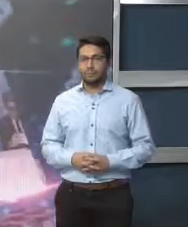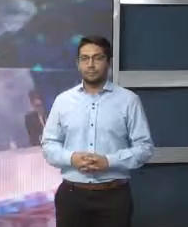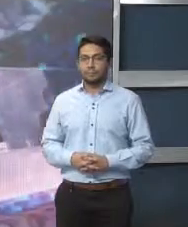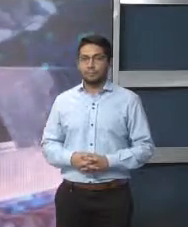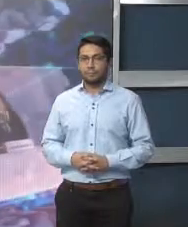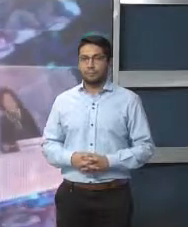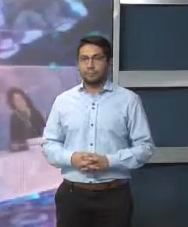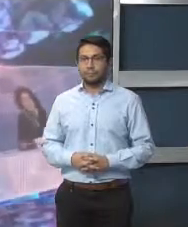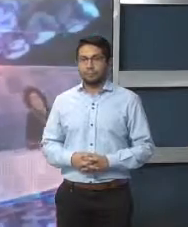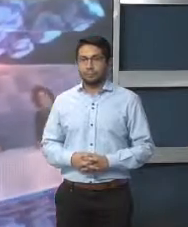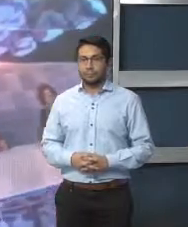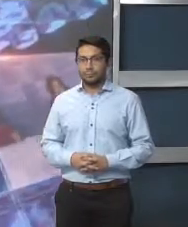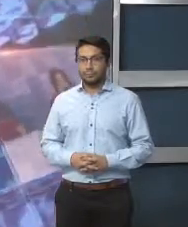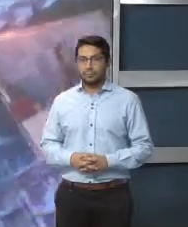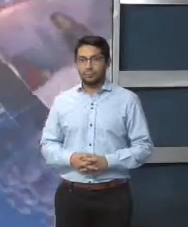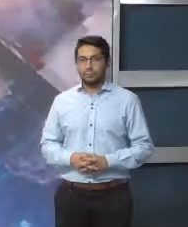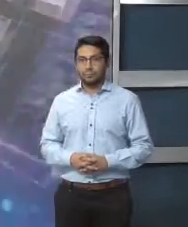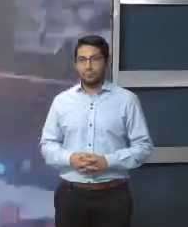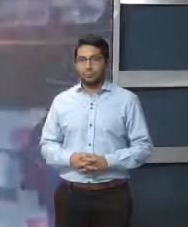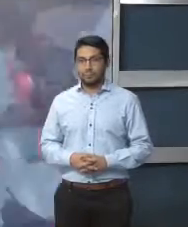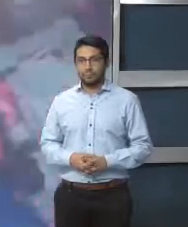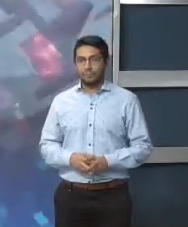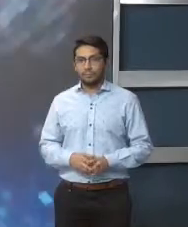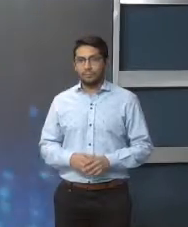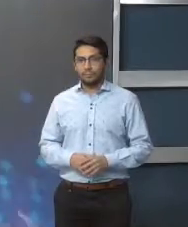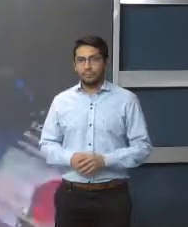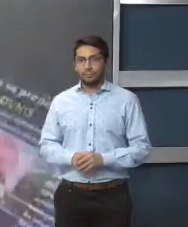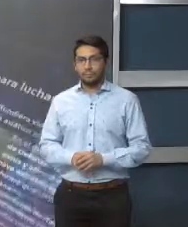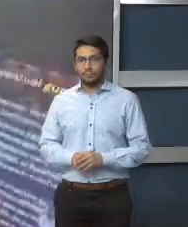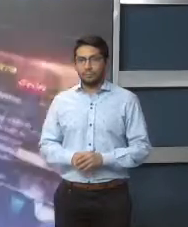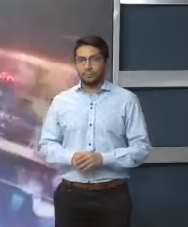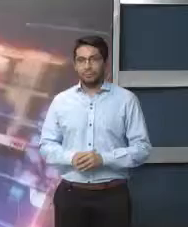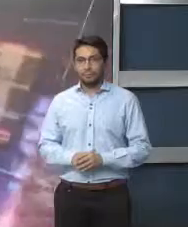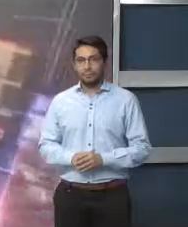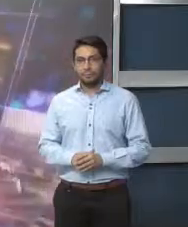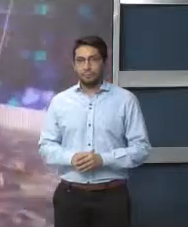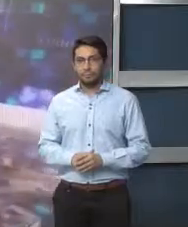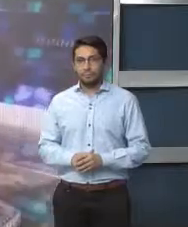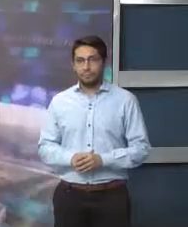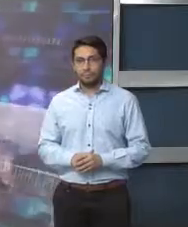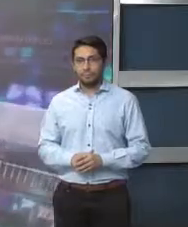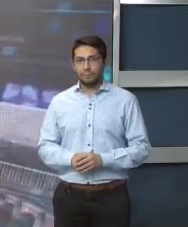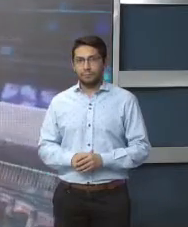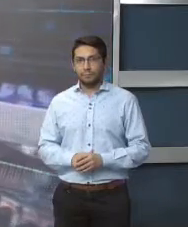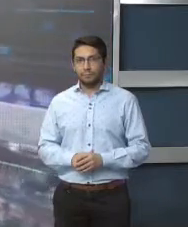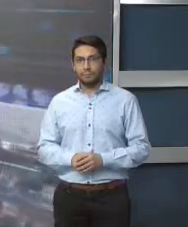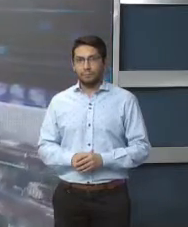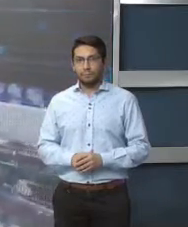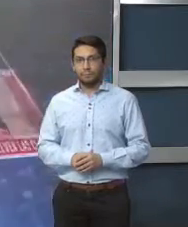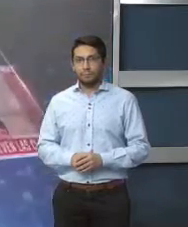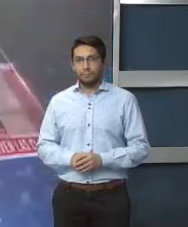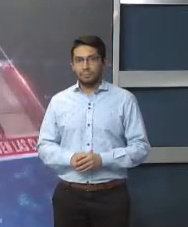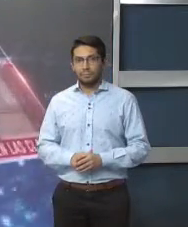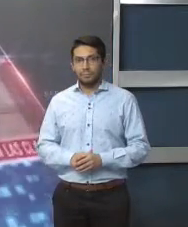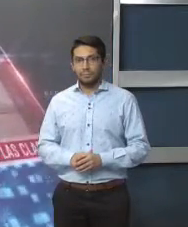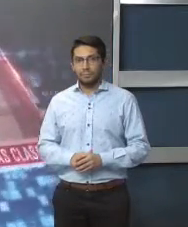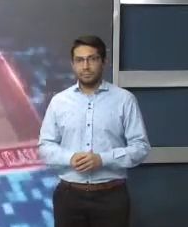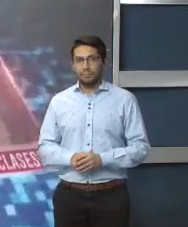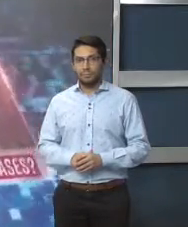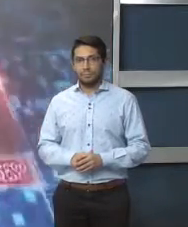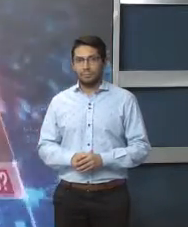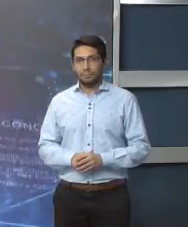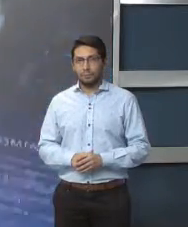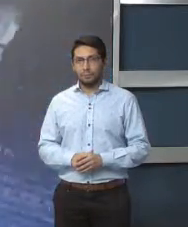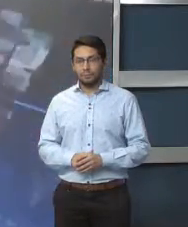ir informándose, ir recibiendo la información porque más allá de que exista una sola posición, hay